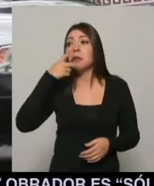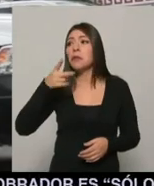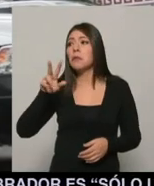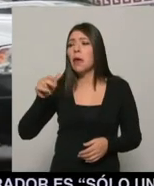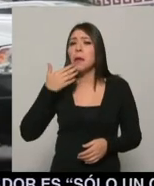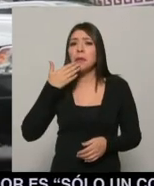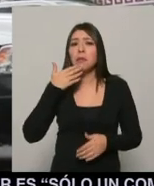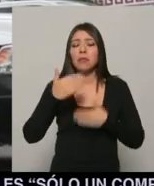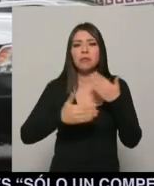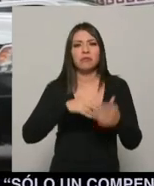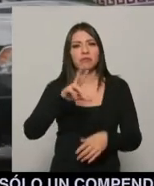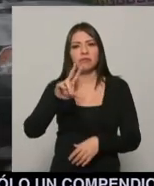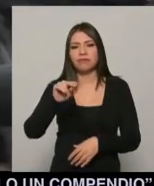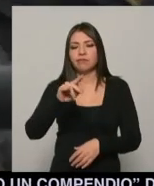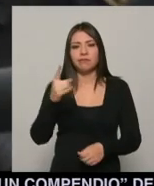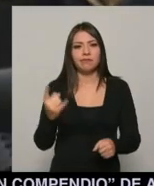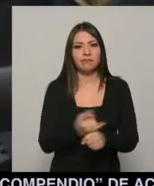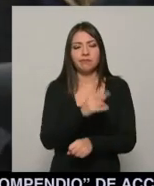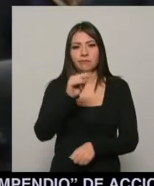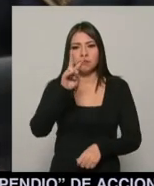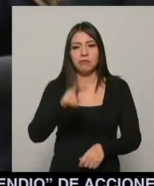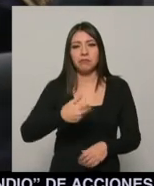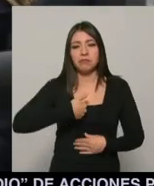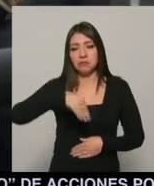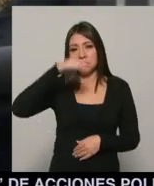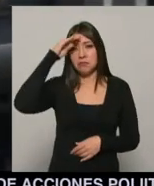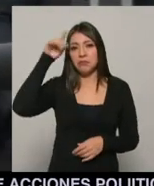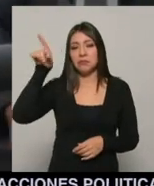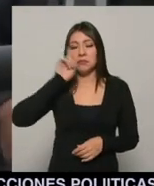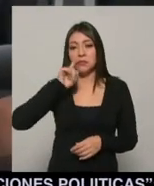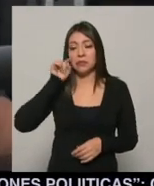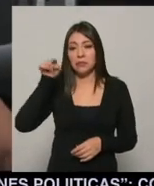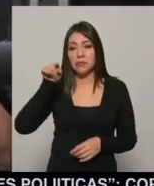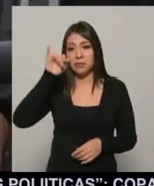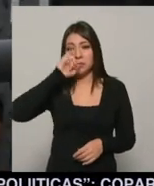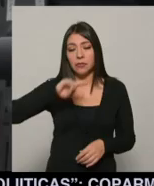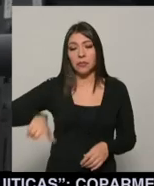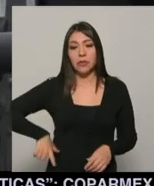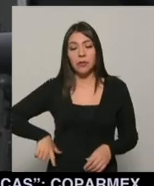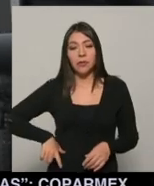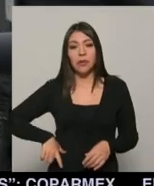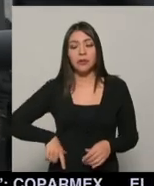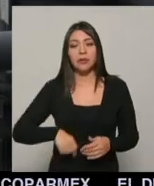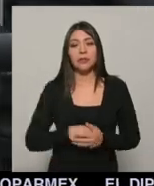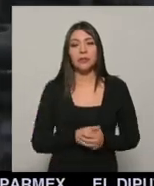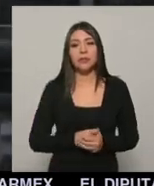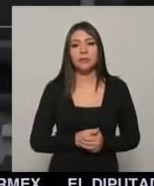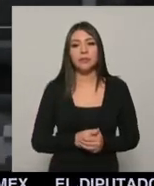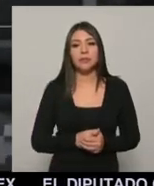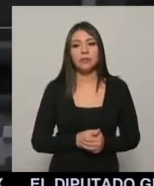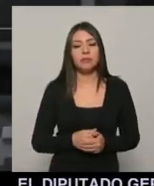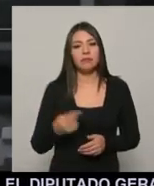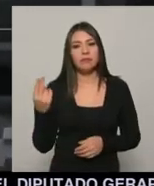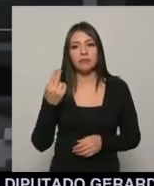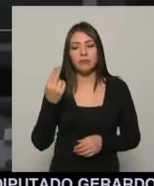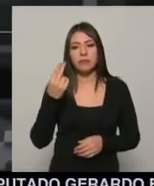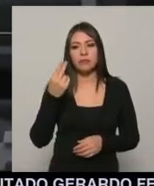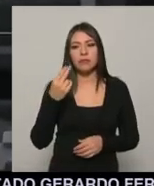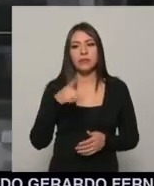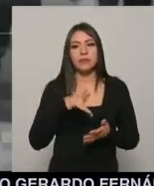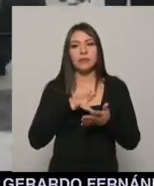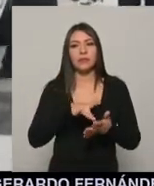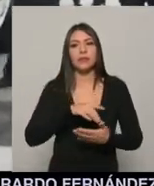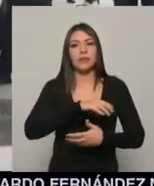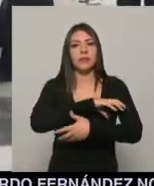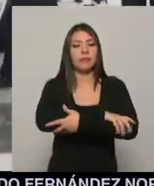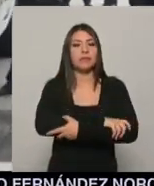Yo lo que creo es que de alguna manera la mandataria va a tener que hacer sinergia con el discurso